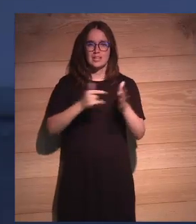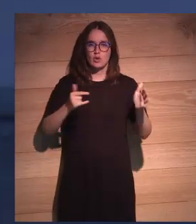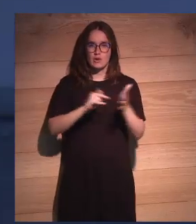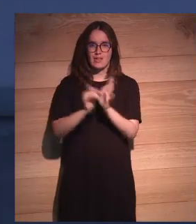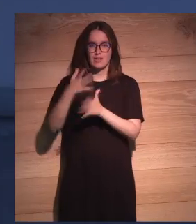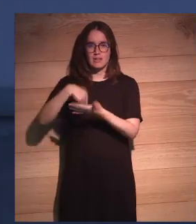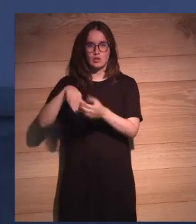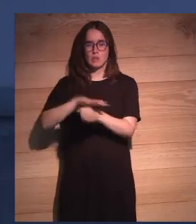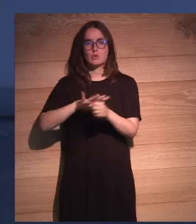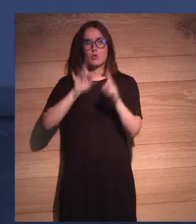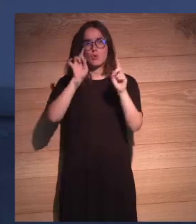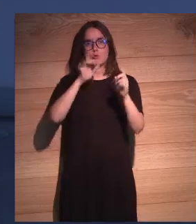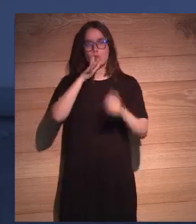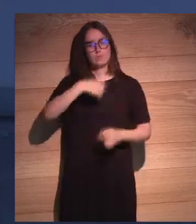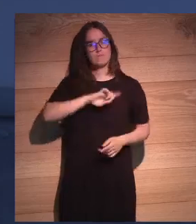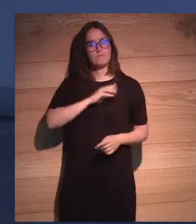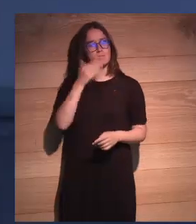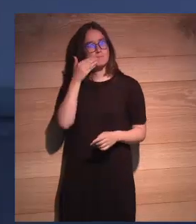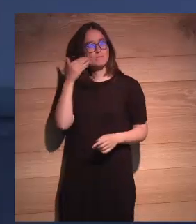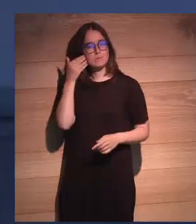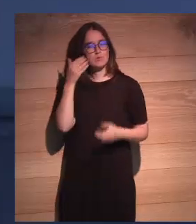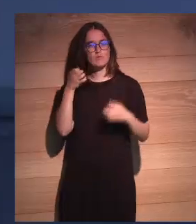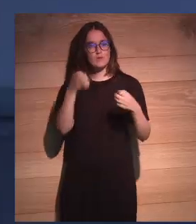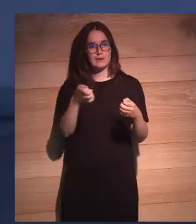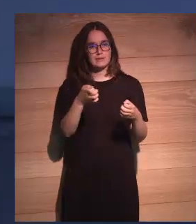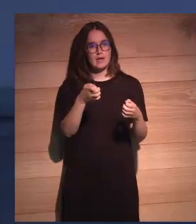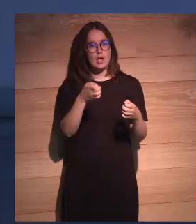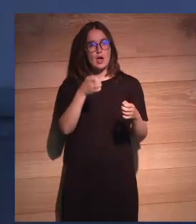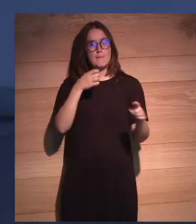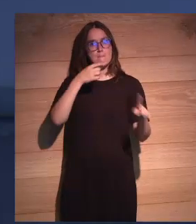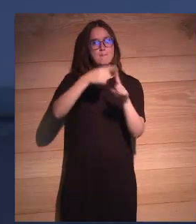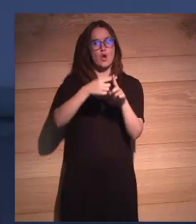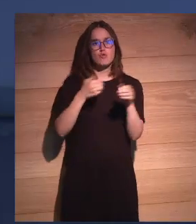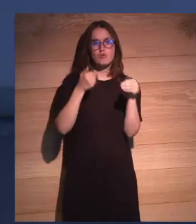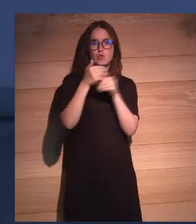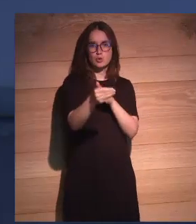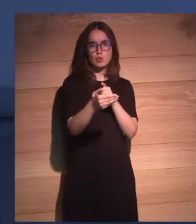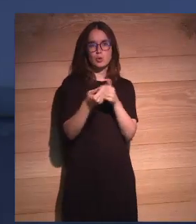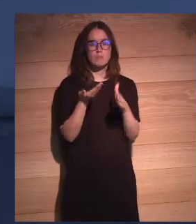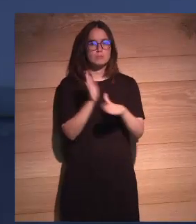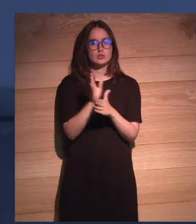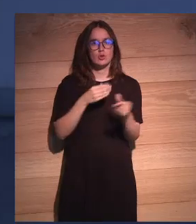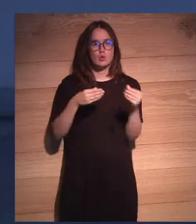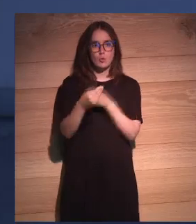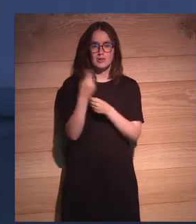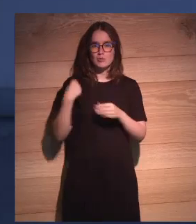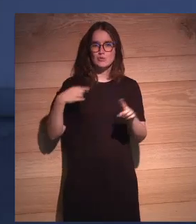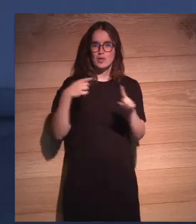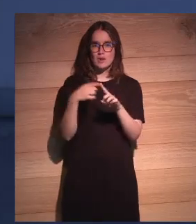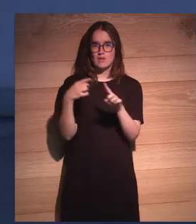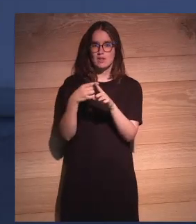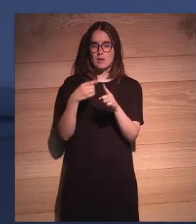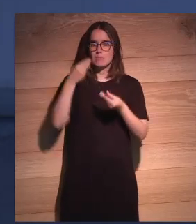la educación y por eso estamos hoy muy orgullosos que Profuturo aquí nos presente este documento de referencia y que vemos